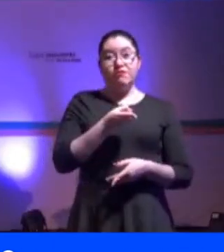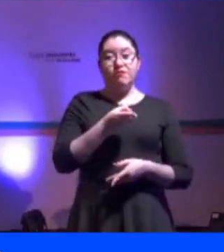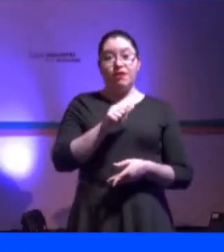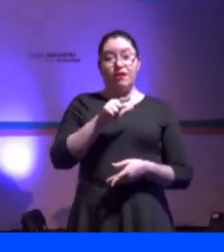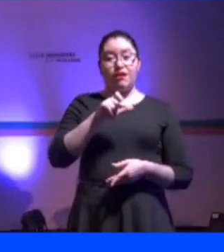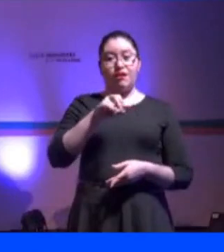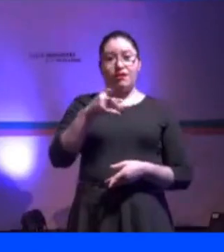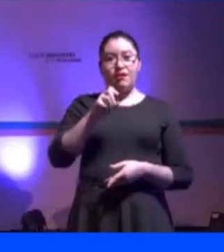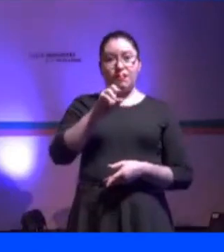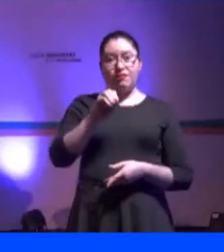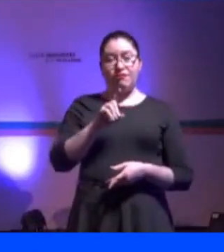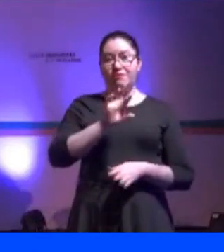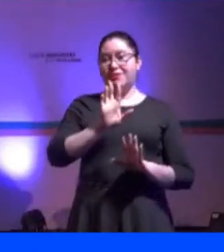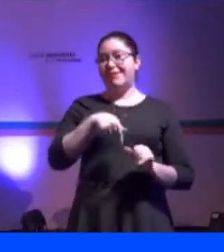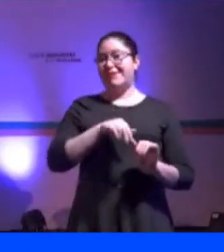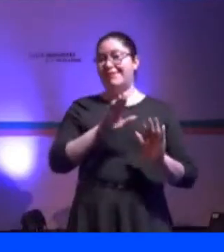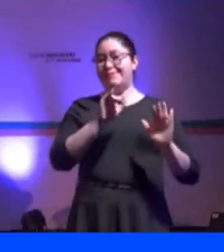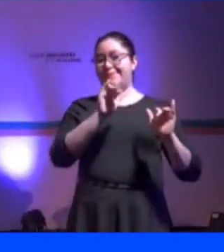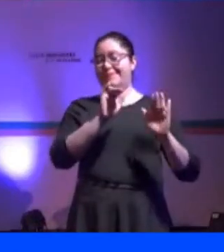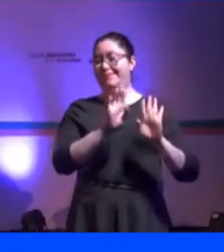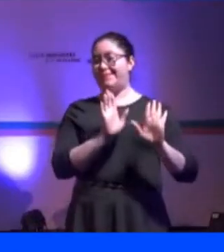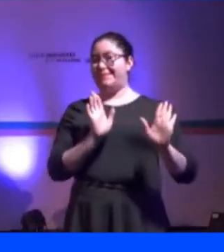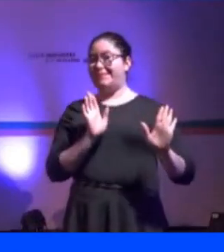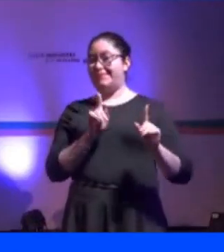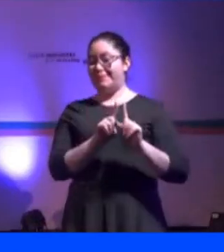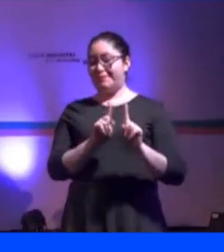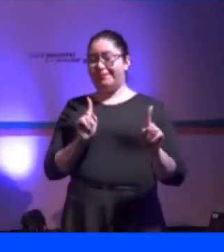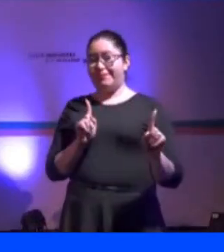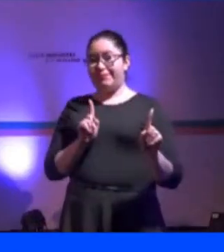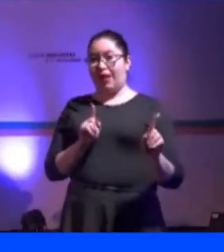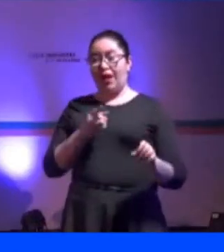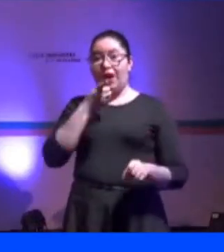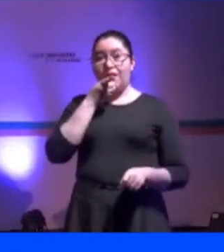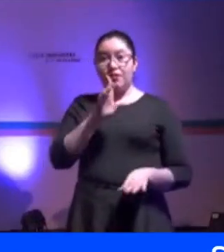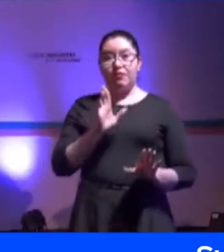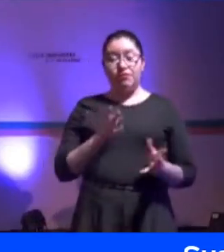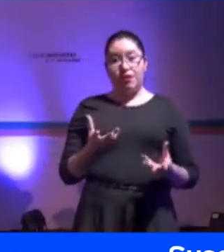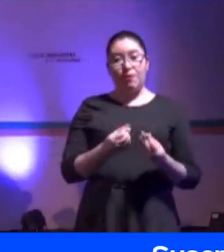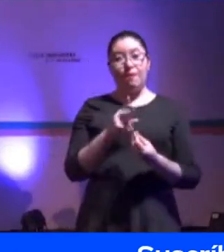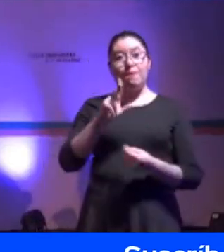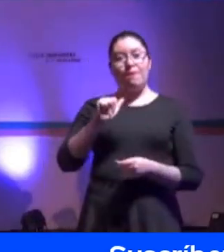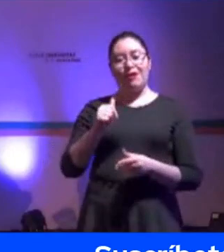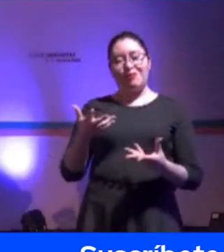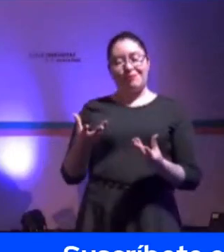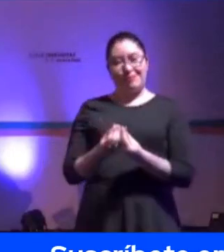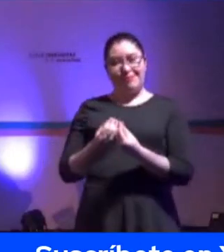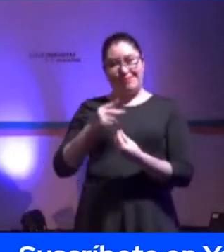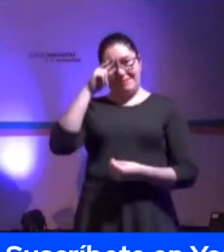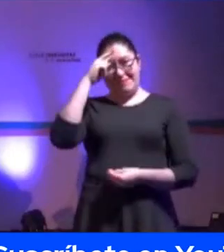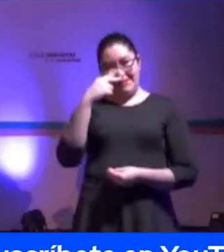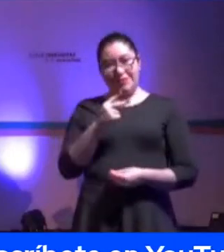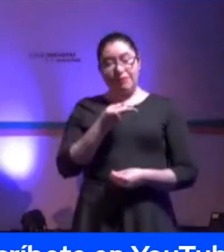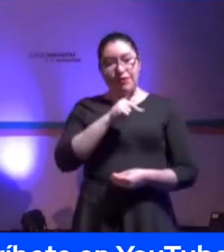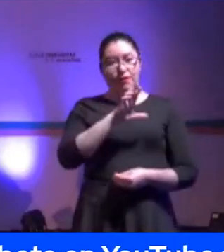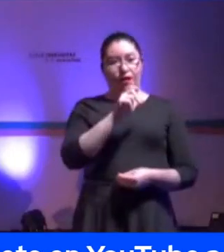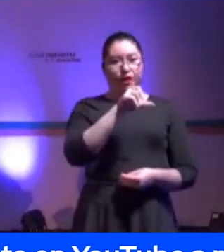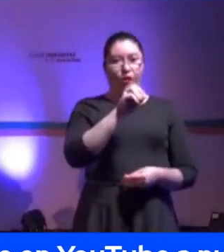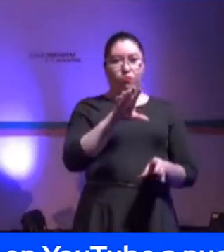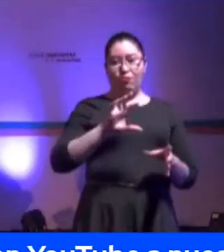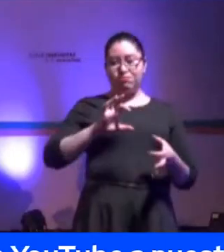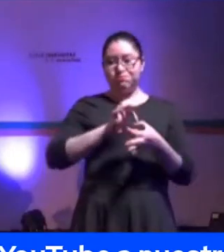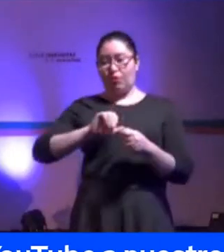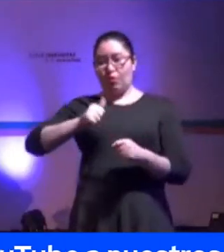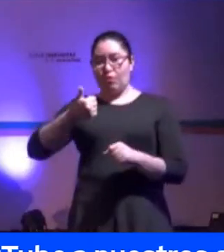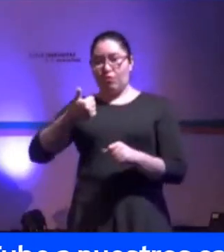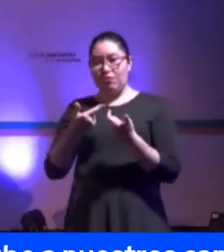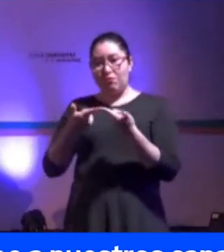Cárdenas agarró la jugada y dijo: ahí se ven. Según él, sigue existiendo Va por México. Ya para que Claudio haya hecho otra alianza, pues